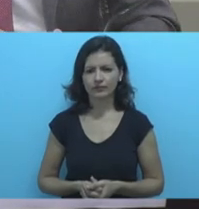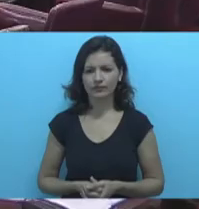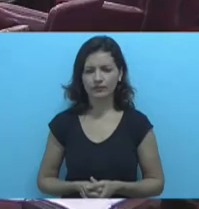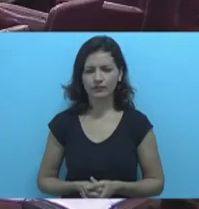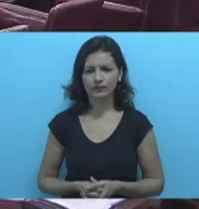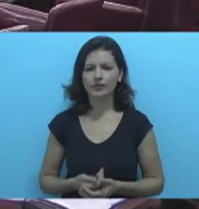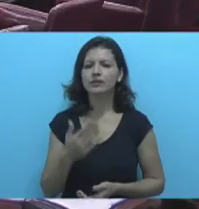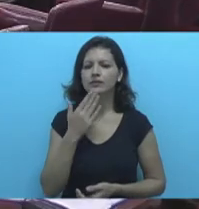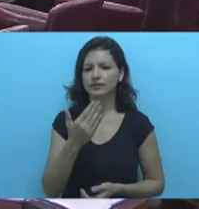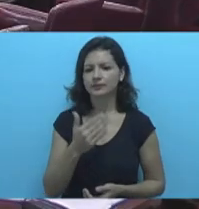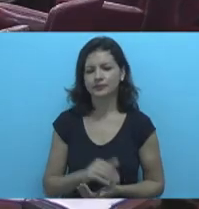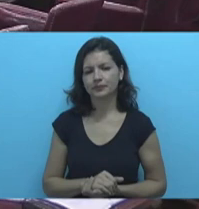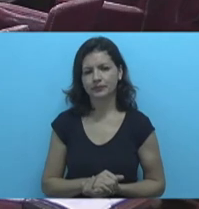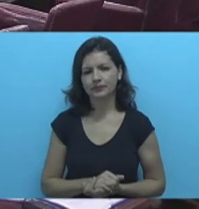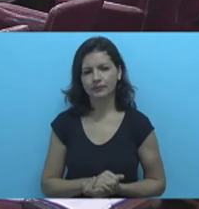Gracias.